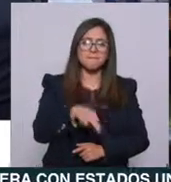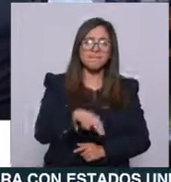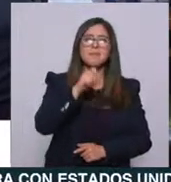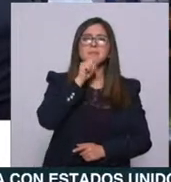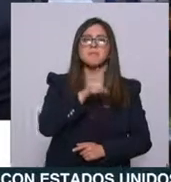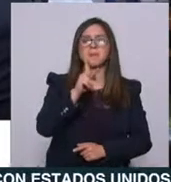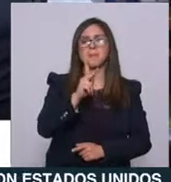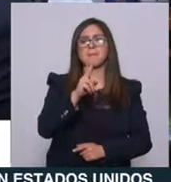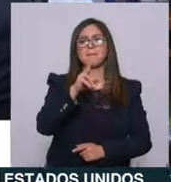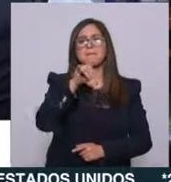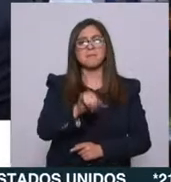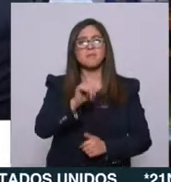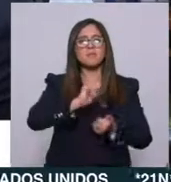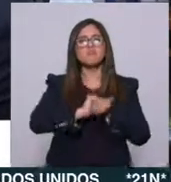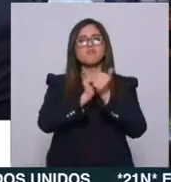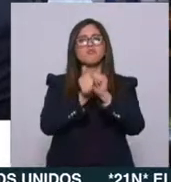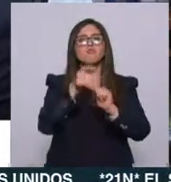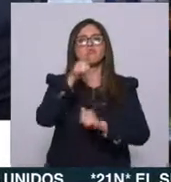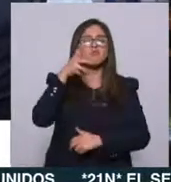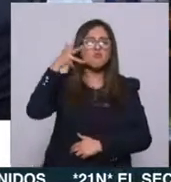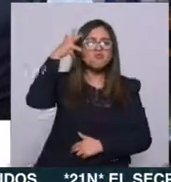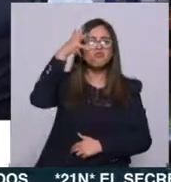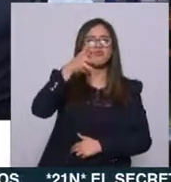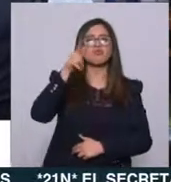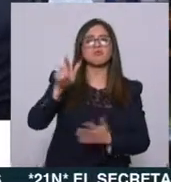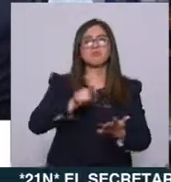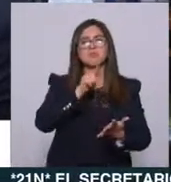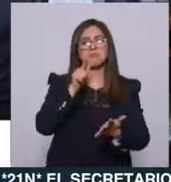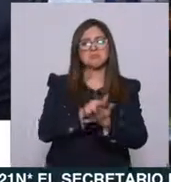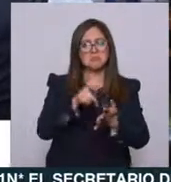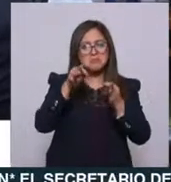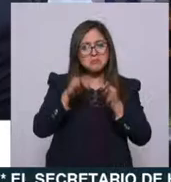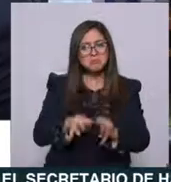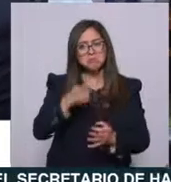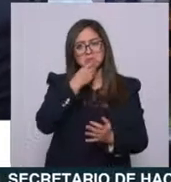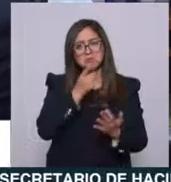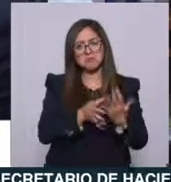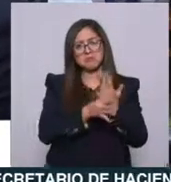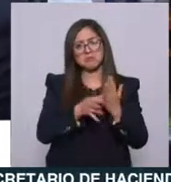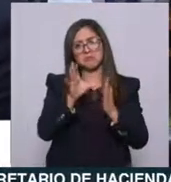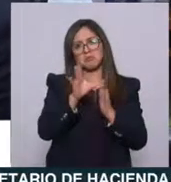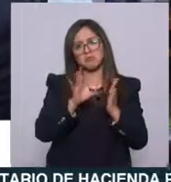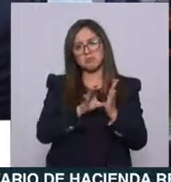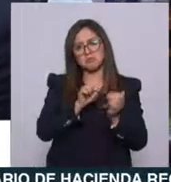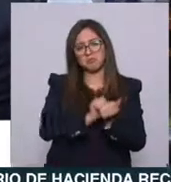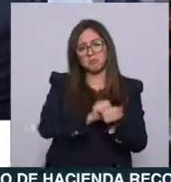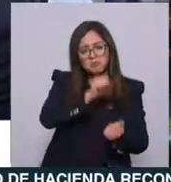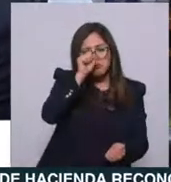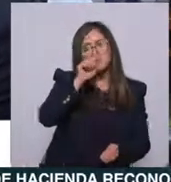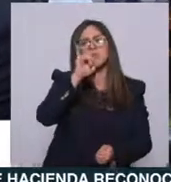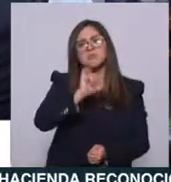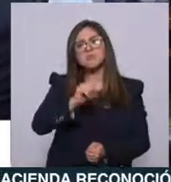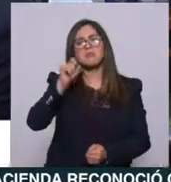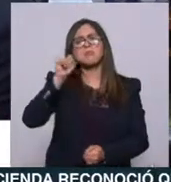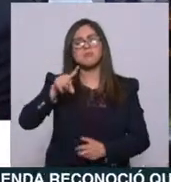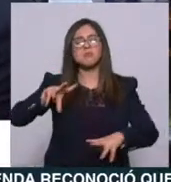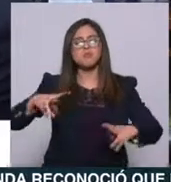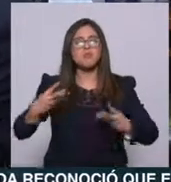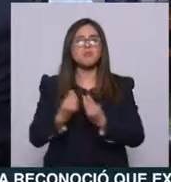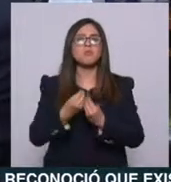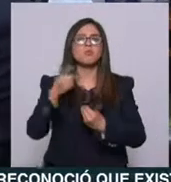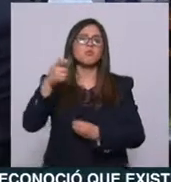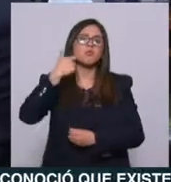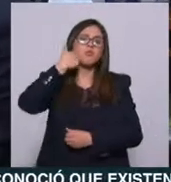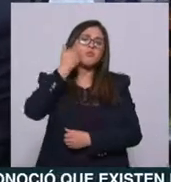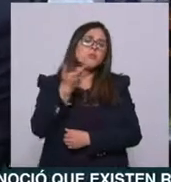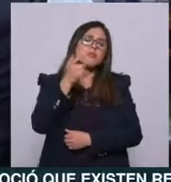puedan ambicionar, en este caso de manera legítima, porque así lo marca la Constitución, hay libre competencia, para